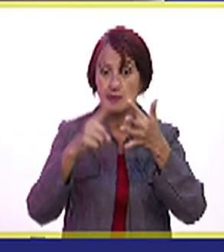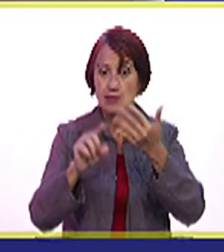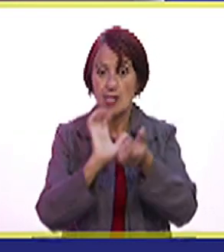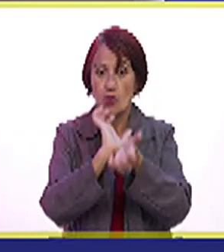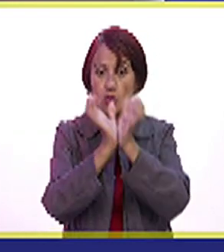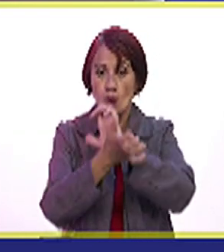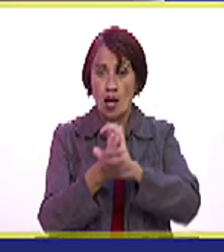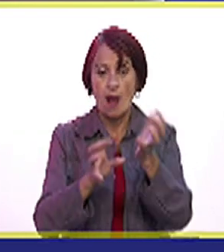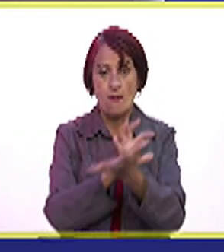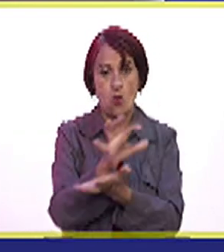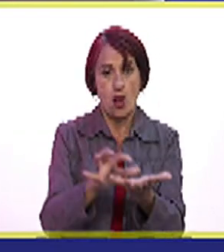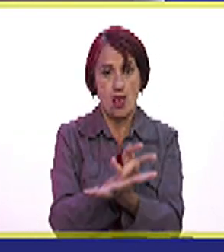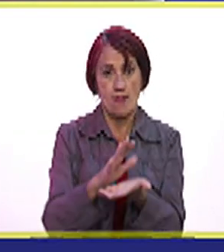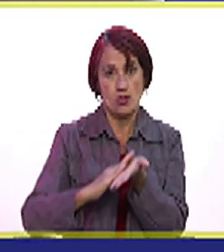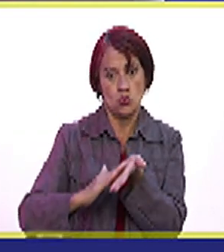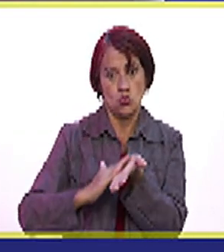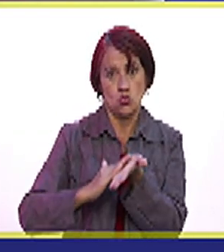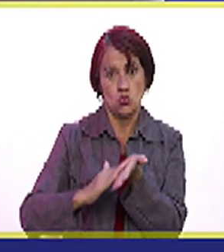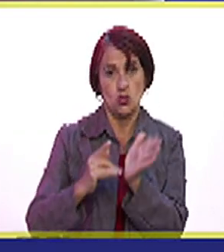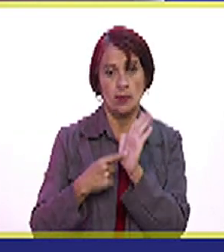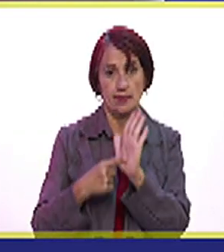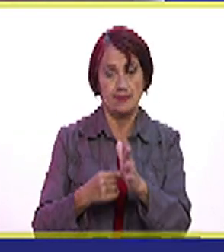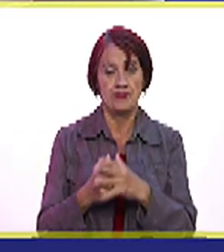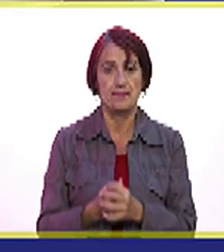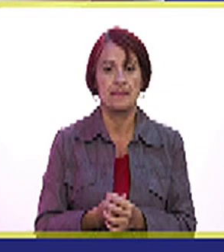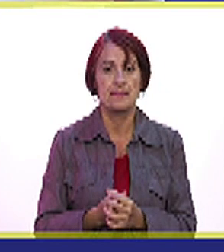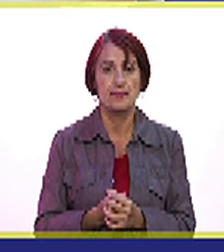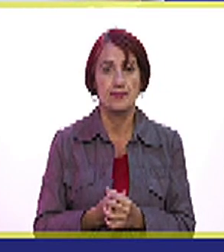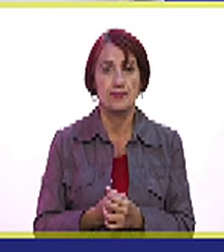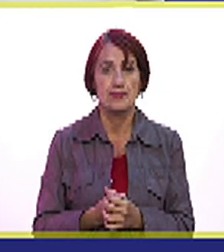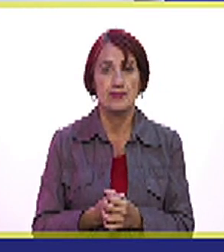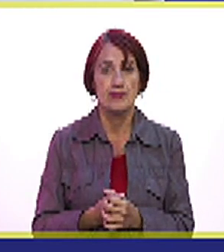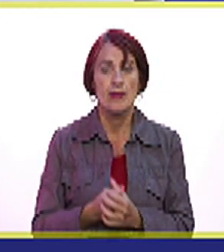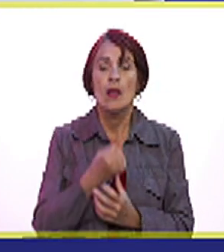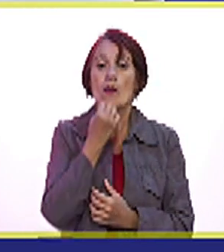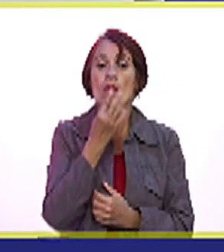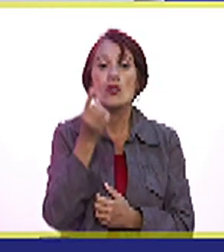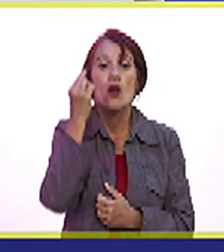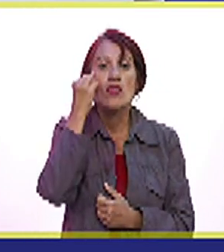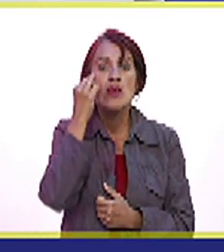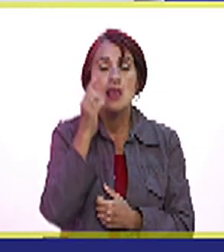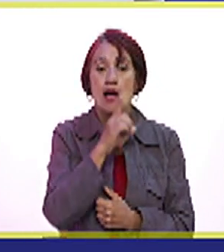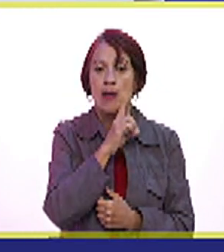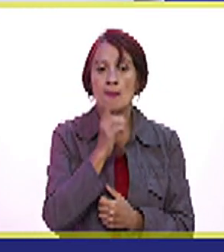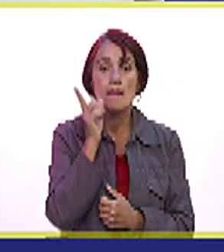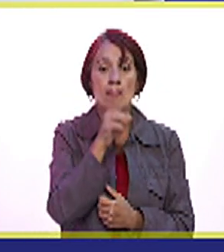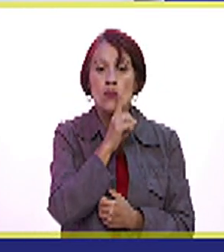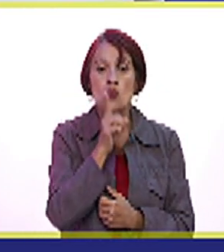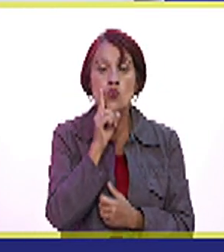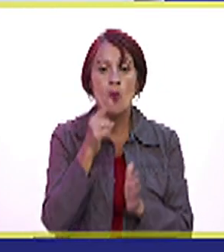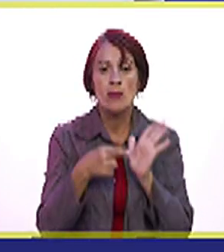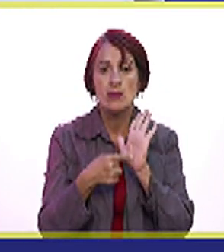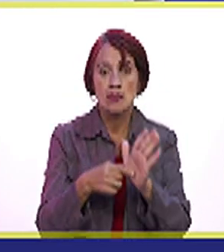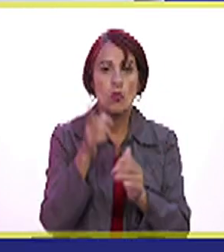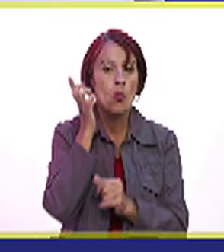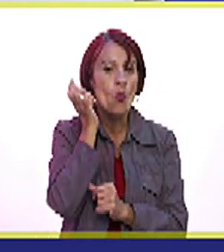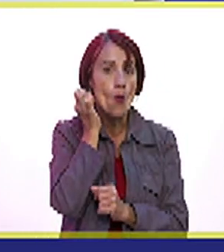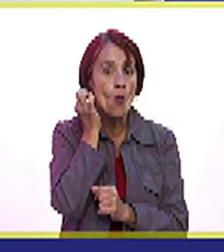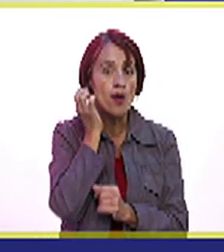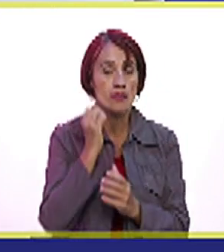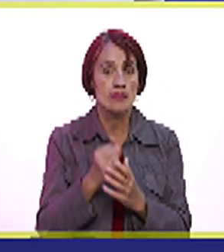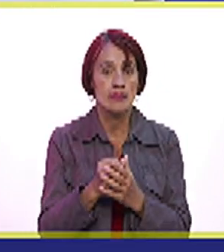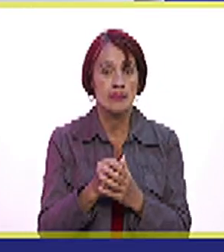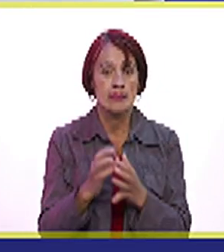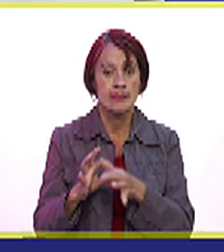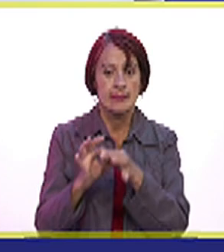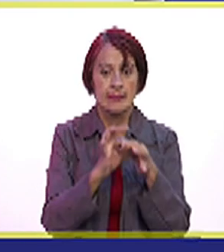a problemas planteados. A continuación, mi compañera. Buenos días, mi nombre es Catherine Camacho. Unidad de